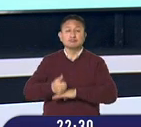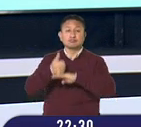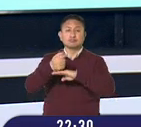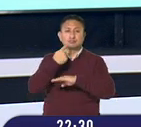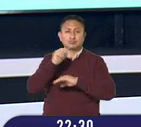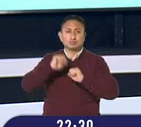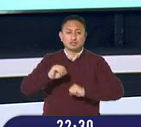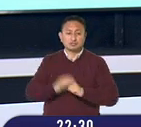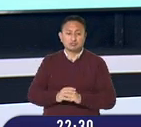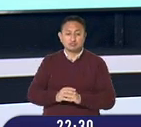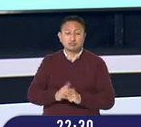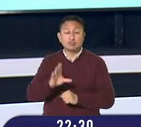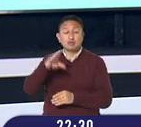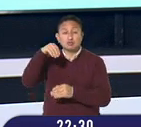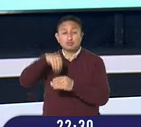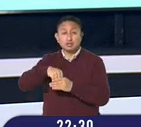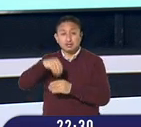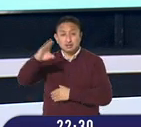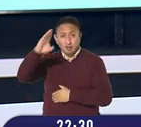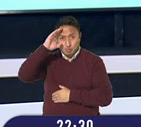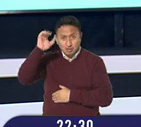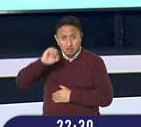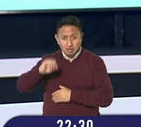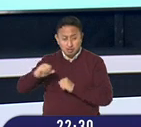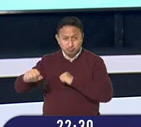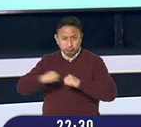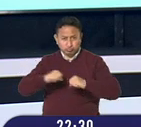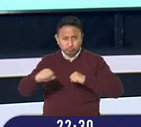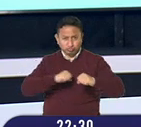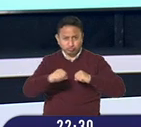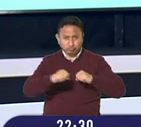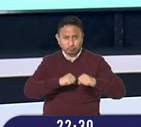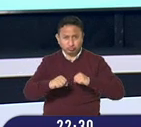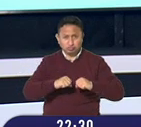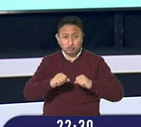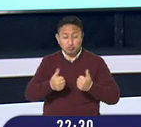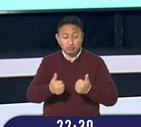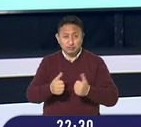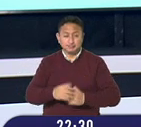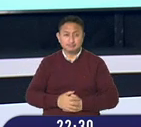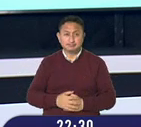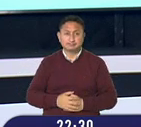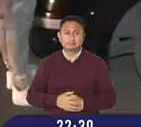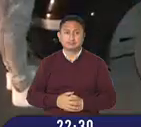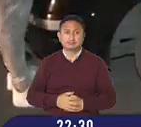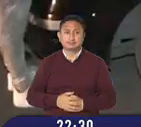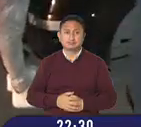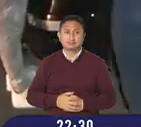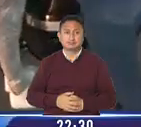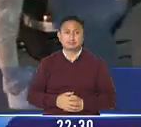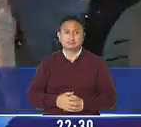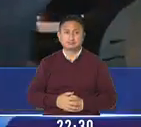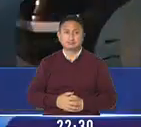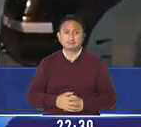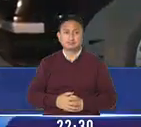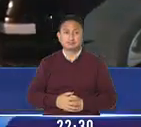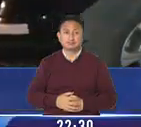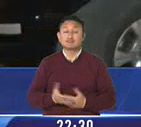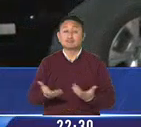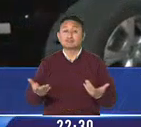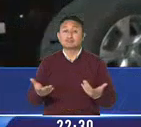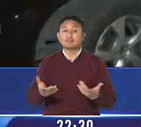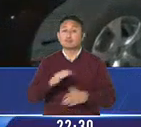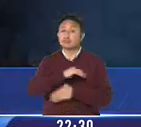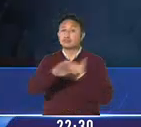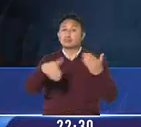que el trabajo interinstitucional para la ejecución de las operaciones fue oportuno. Las intervenciones se realizaron en